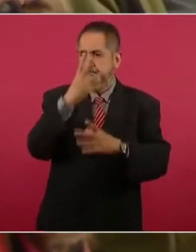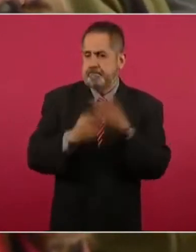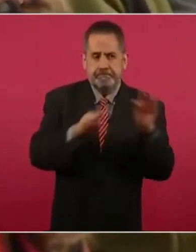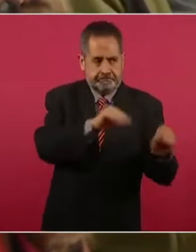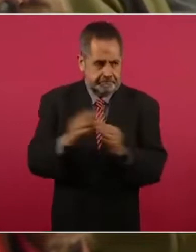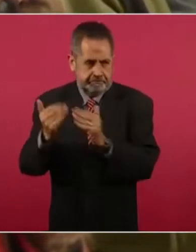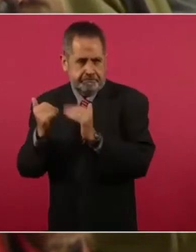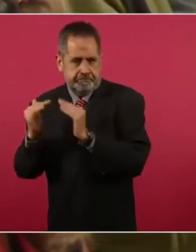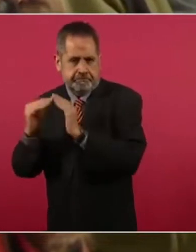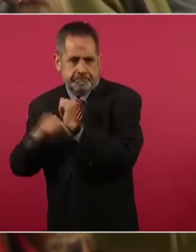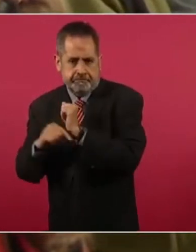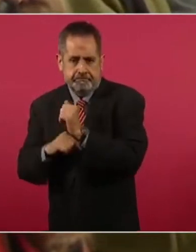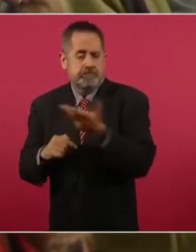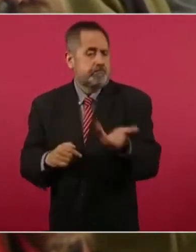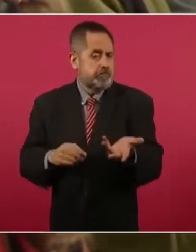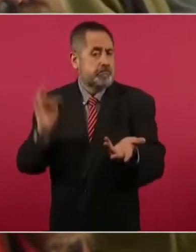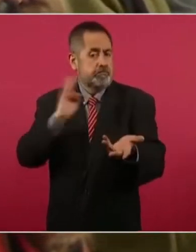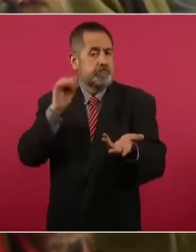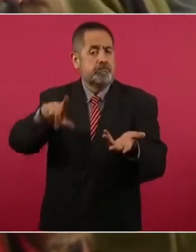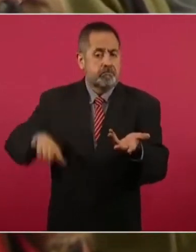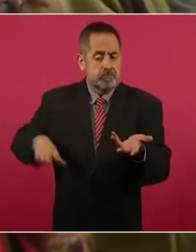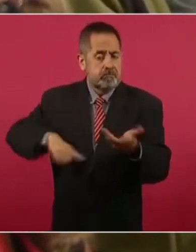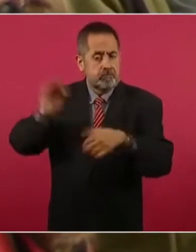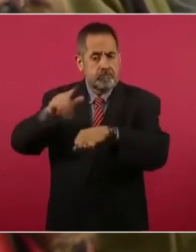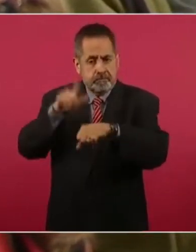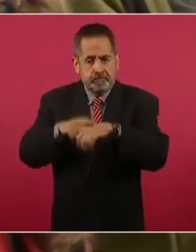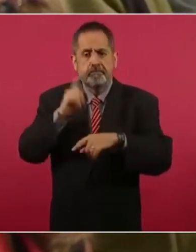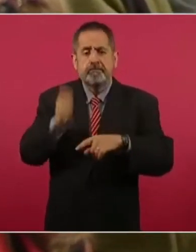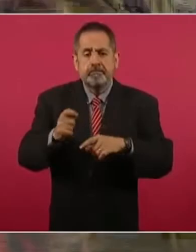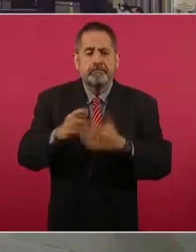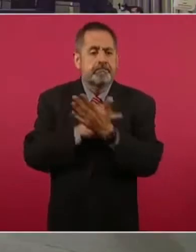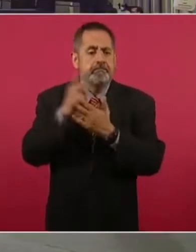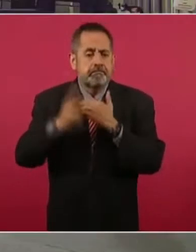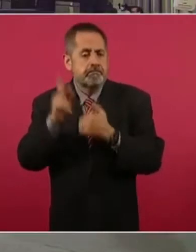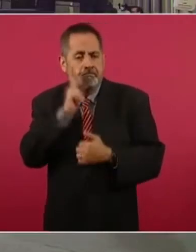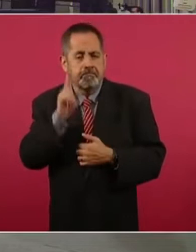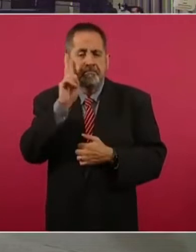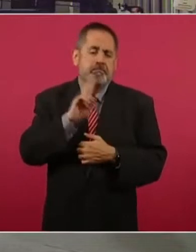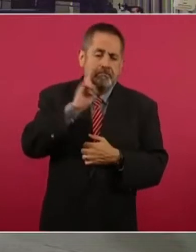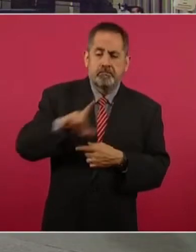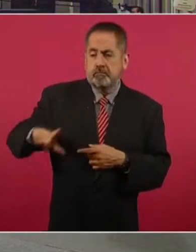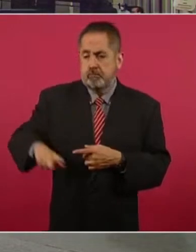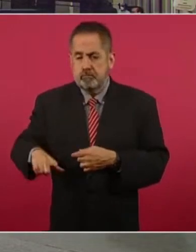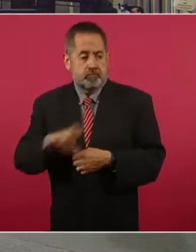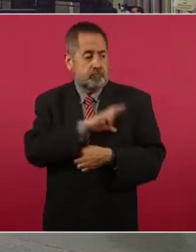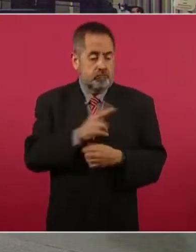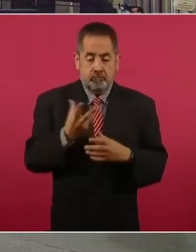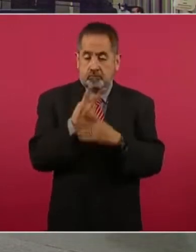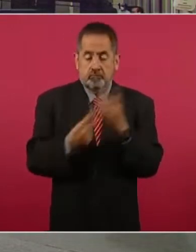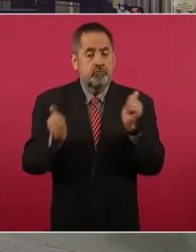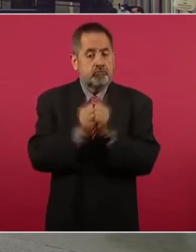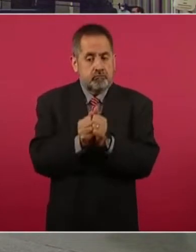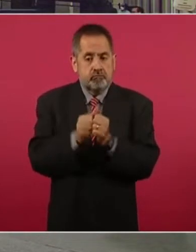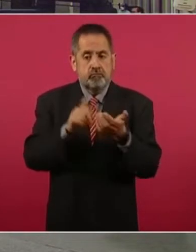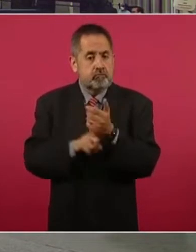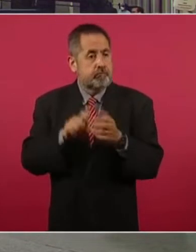esto pudiera ser tomado por la Federación justamente como una situación de programa piloto y se pudiera implementar en el resto